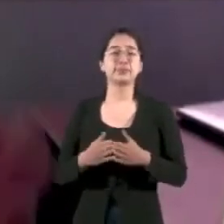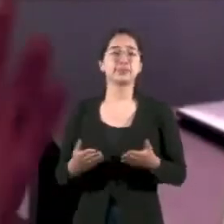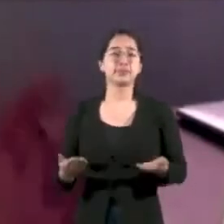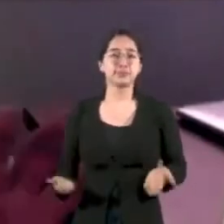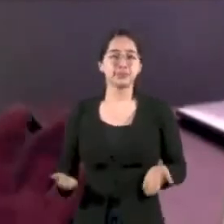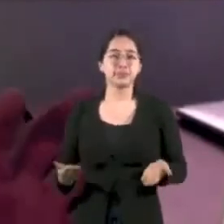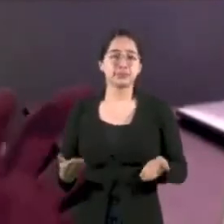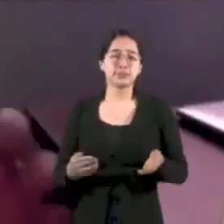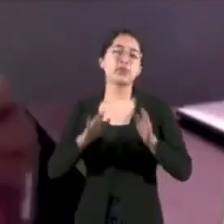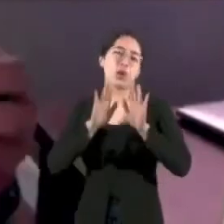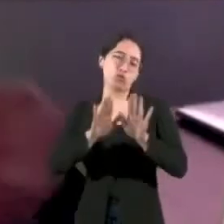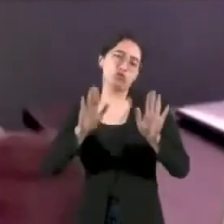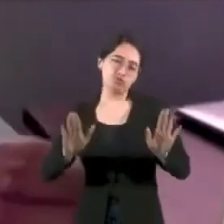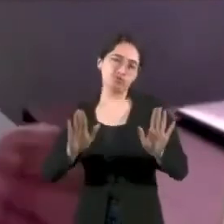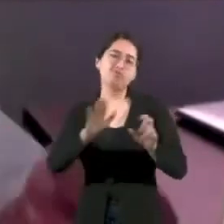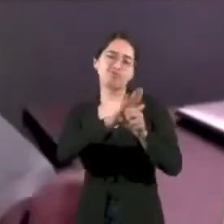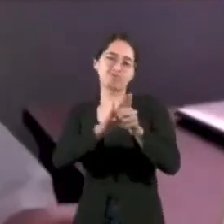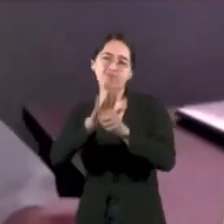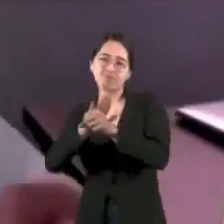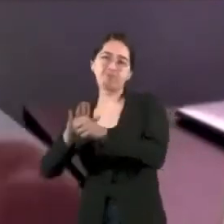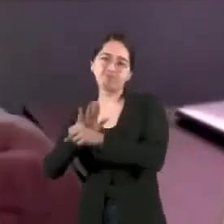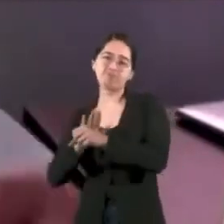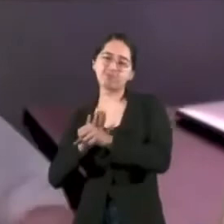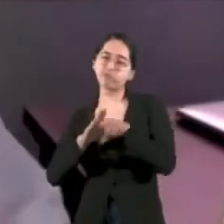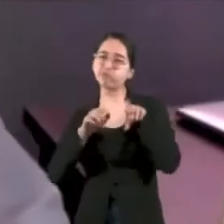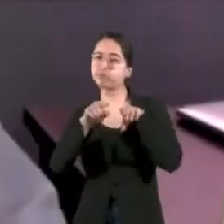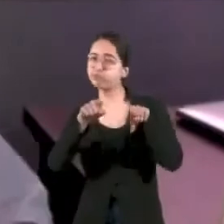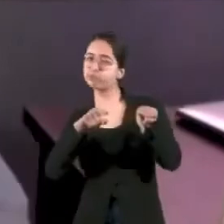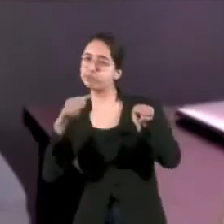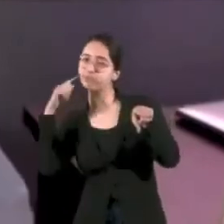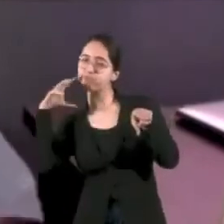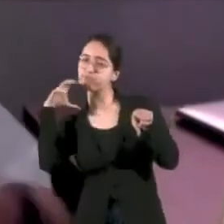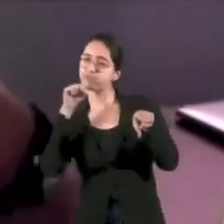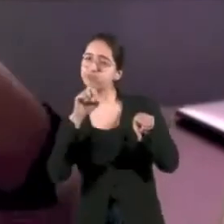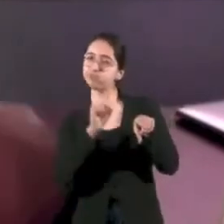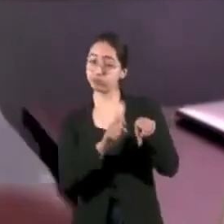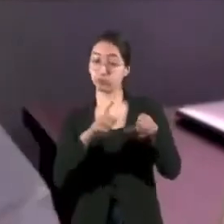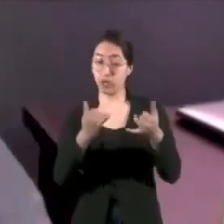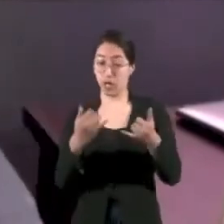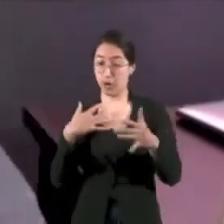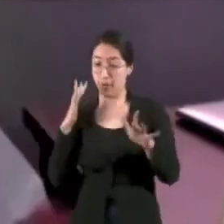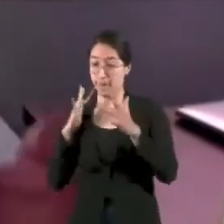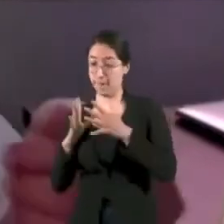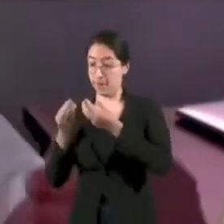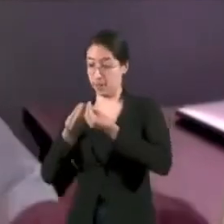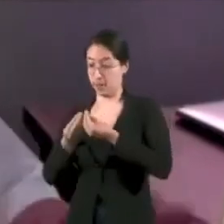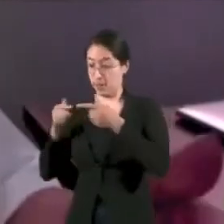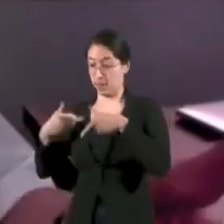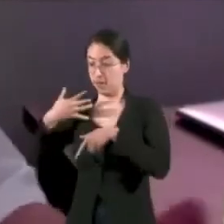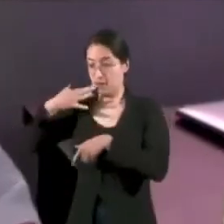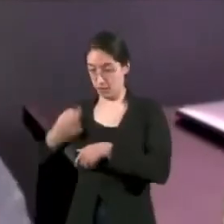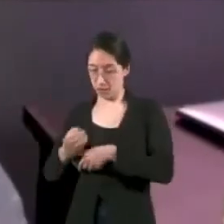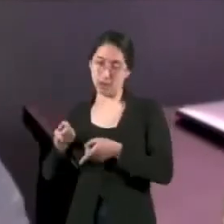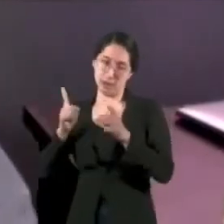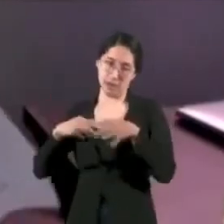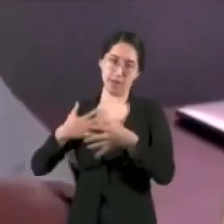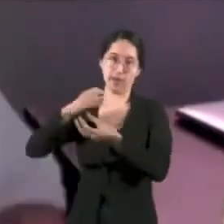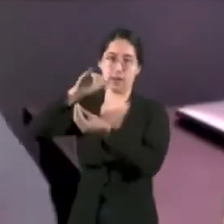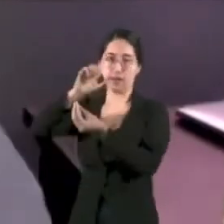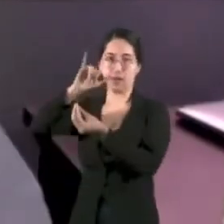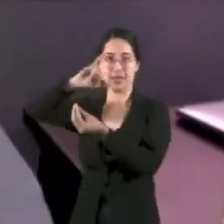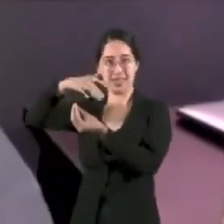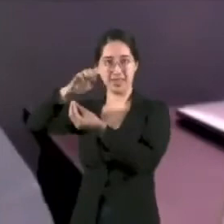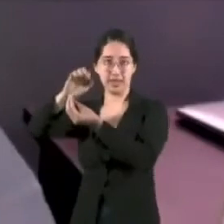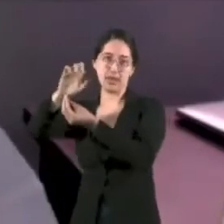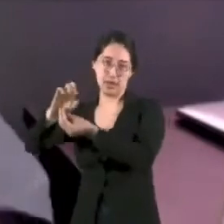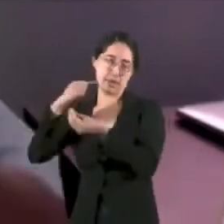en cada caso particular podemos establecer, y lo estamos haciendo con la comisión, lo estamos haciendo la GEC, establecer las responsabilidades.